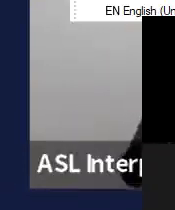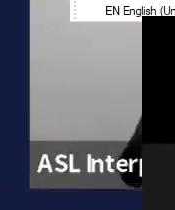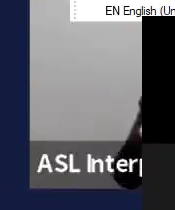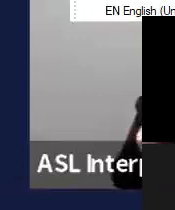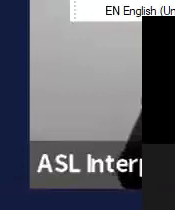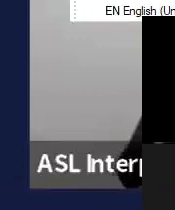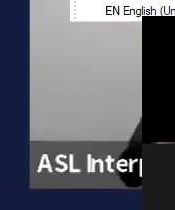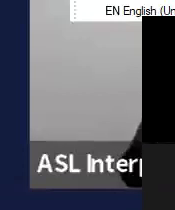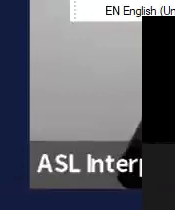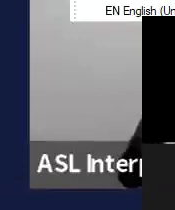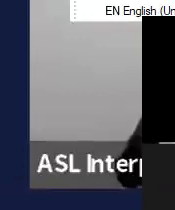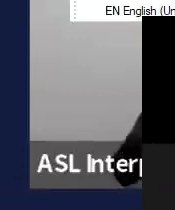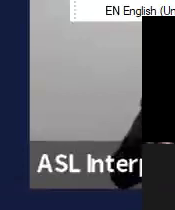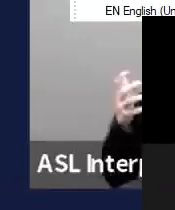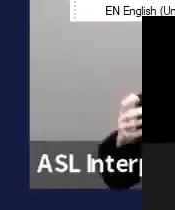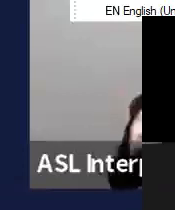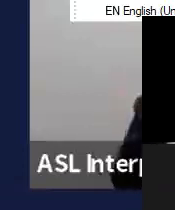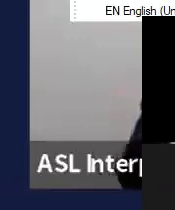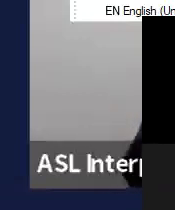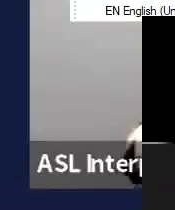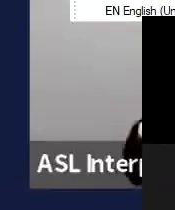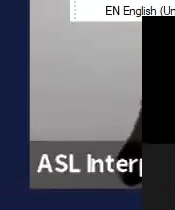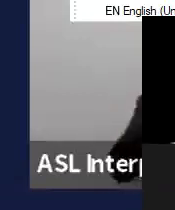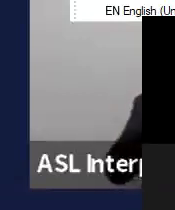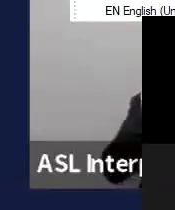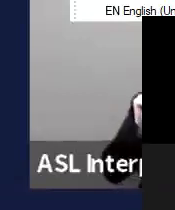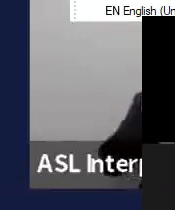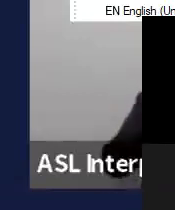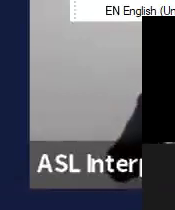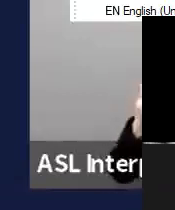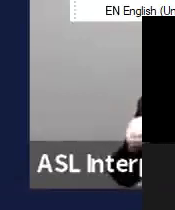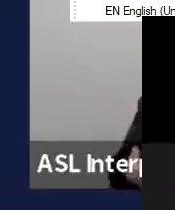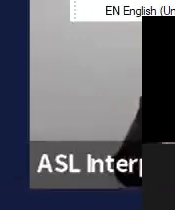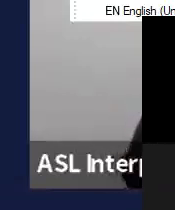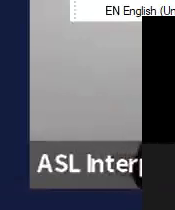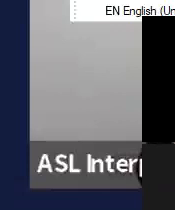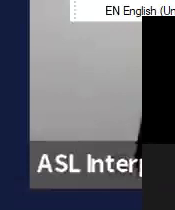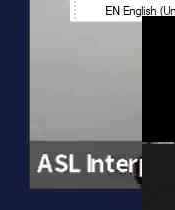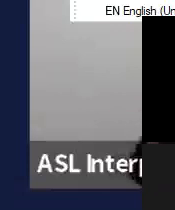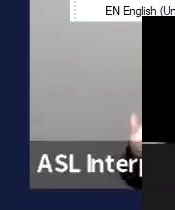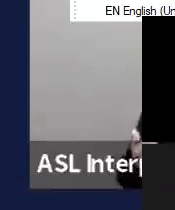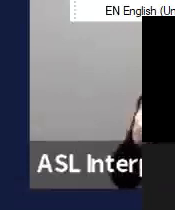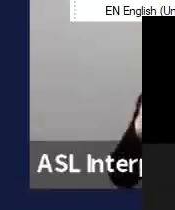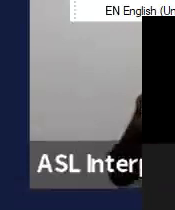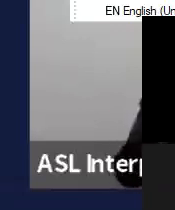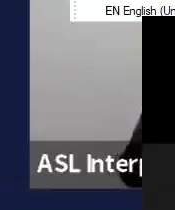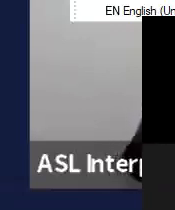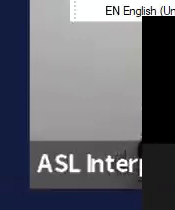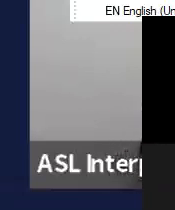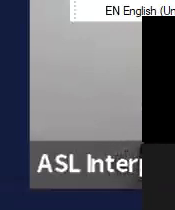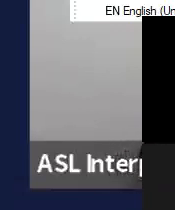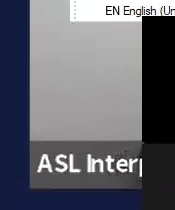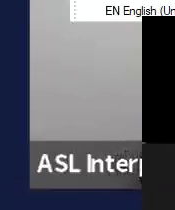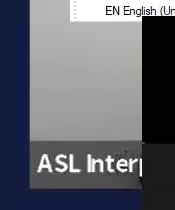a todos. Tenemos estos problemas técnicos, es algo que vamos a seguir mejorando. Entonces,